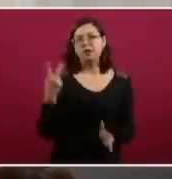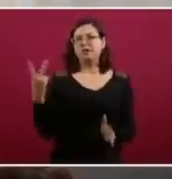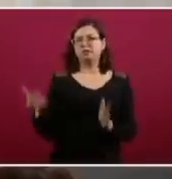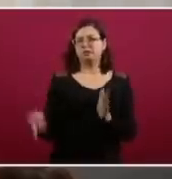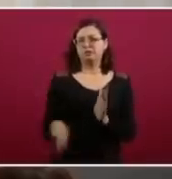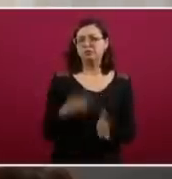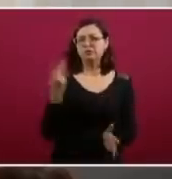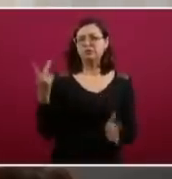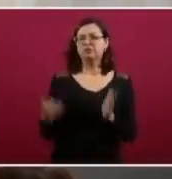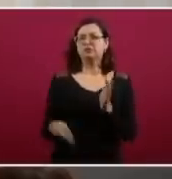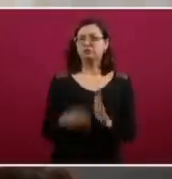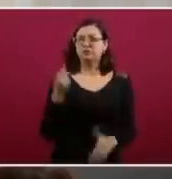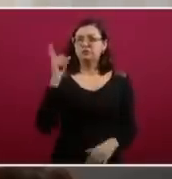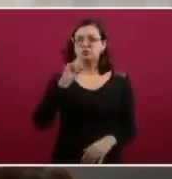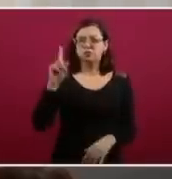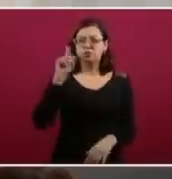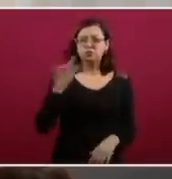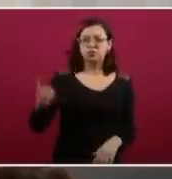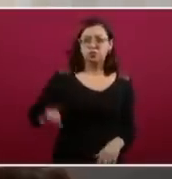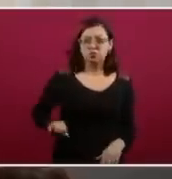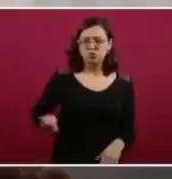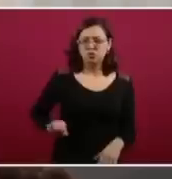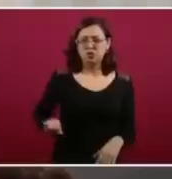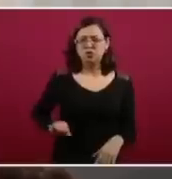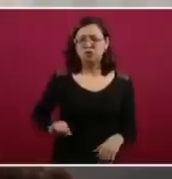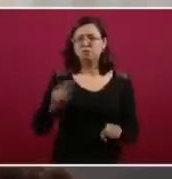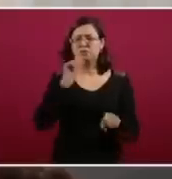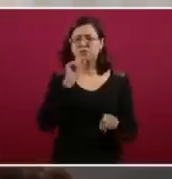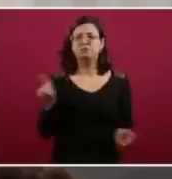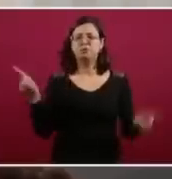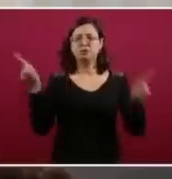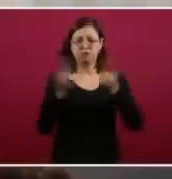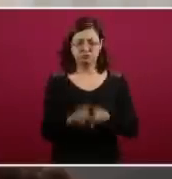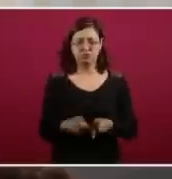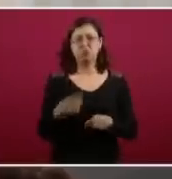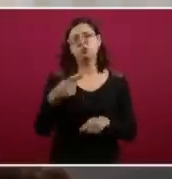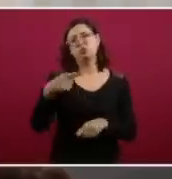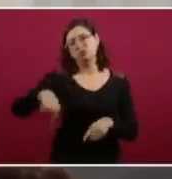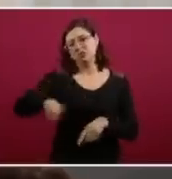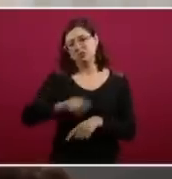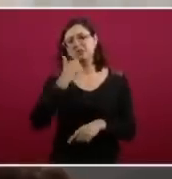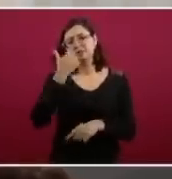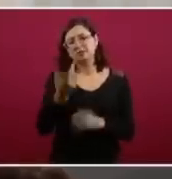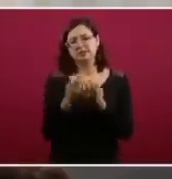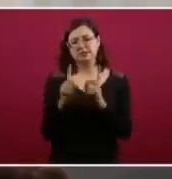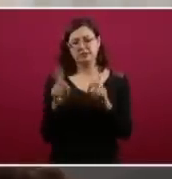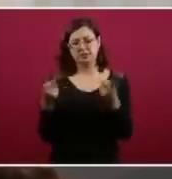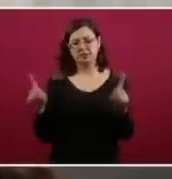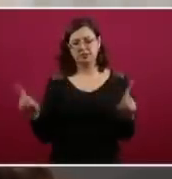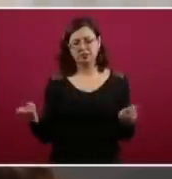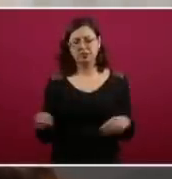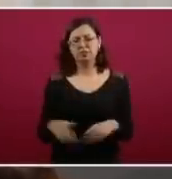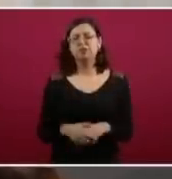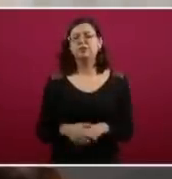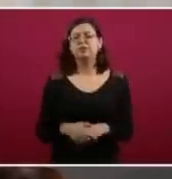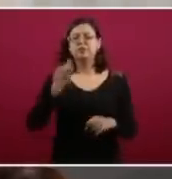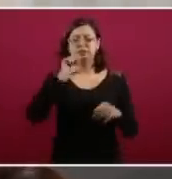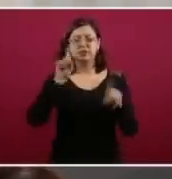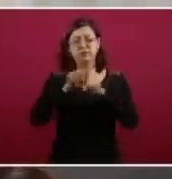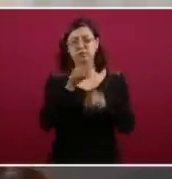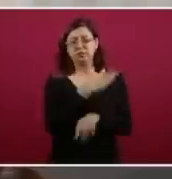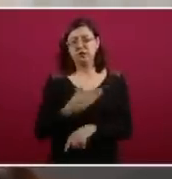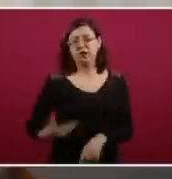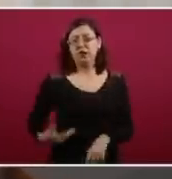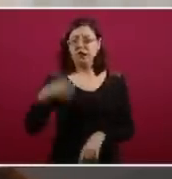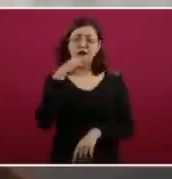digamos, interés para ellas, y el tema de la incorporación de las mujeres al desarrollo. Quiero también compartirle, señor presidente, que es